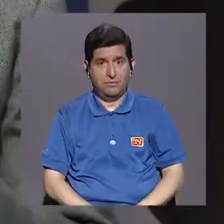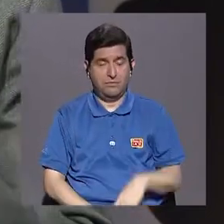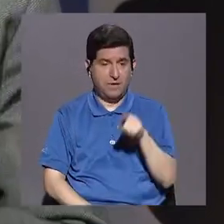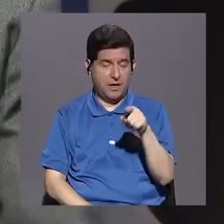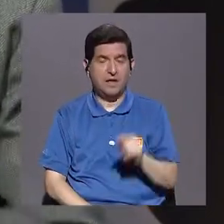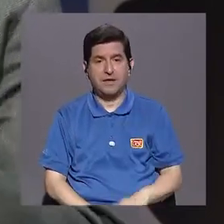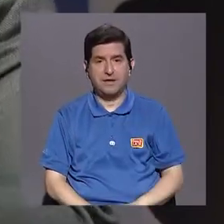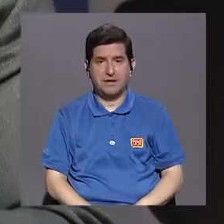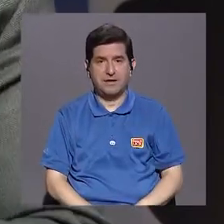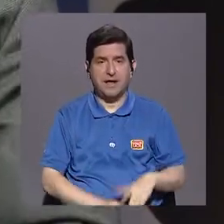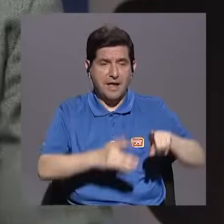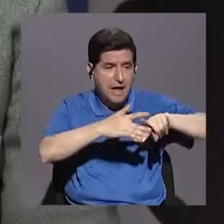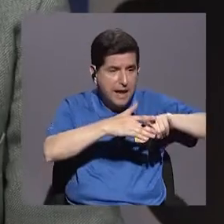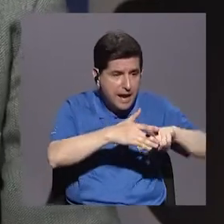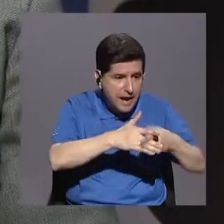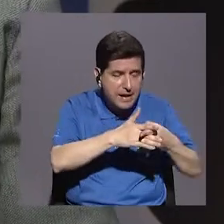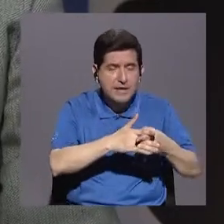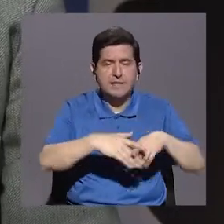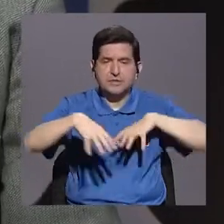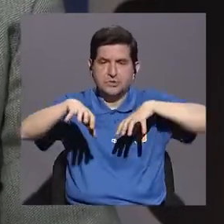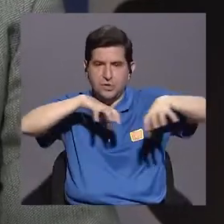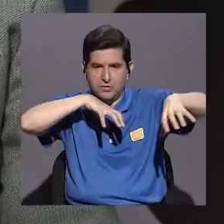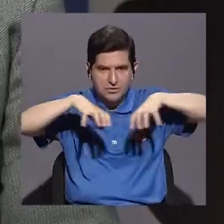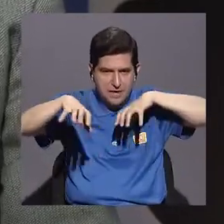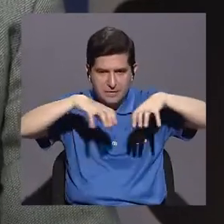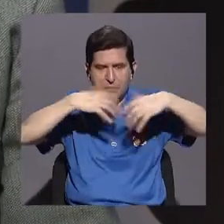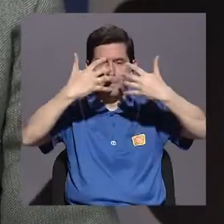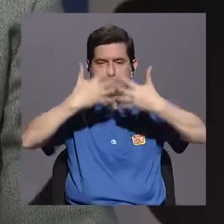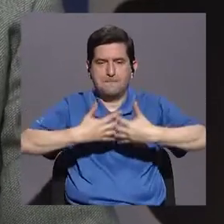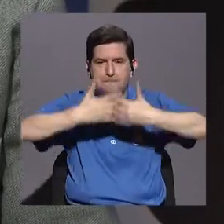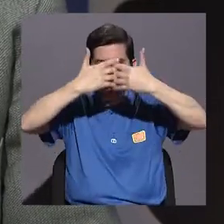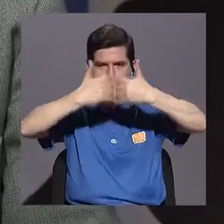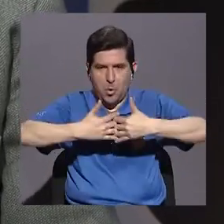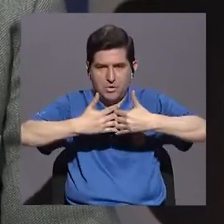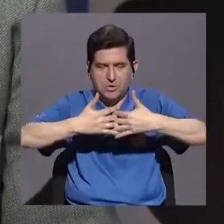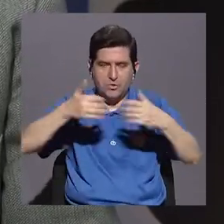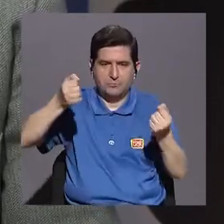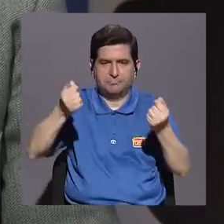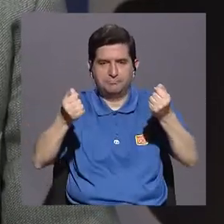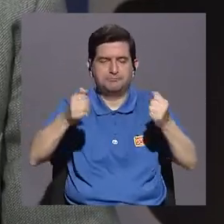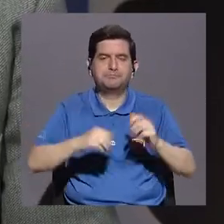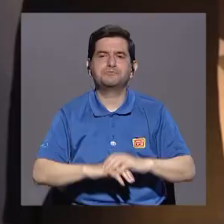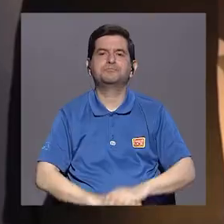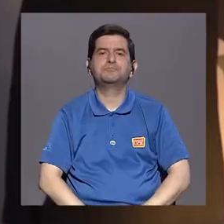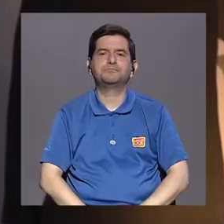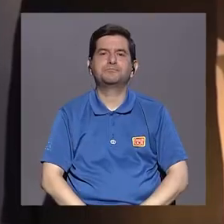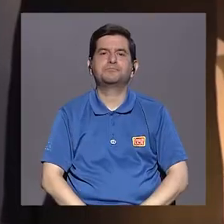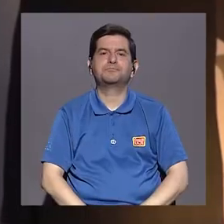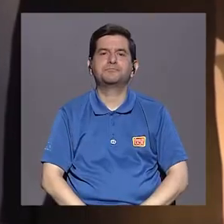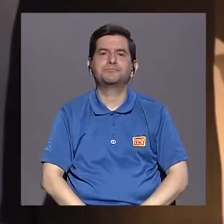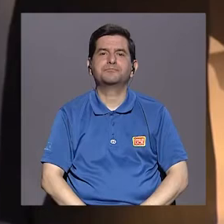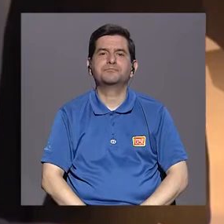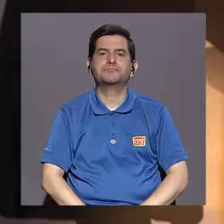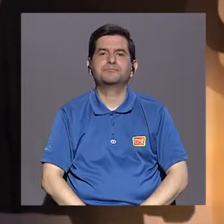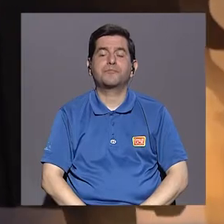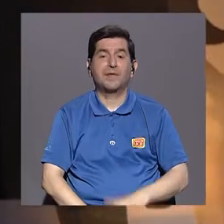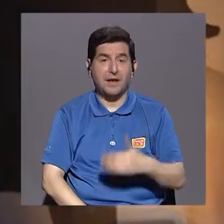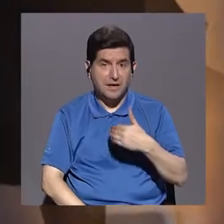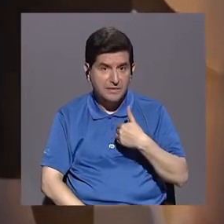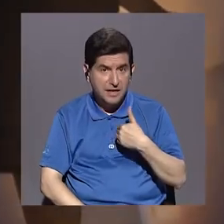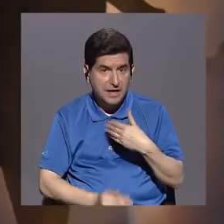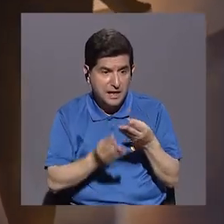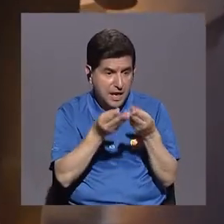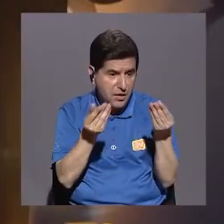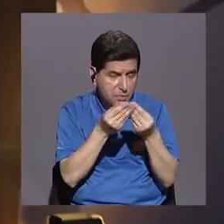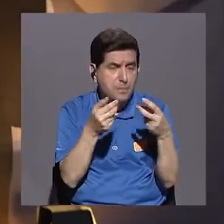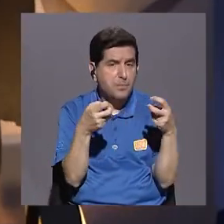fuente de locomoción de el motor de un vehículo rociadores si tenemos una generación de